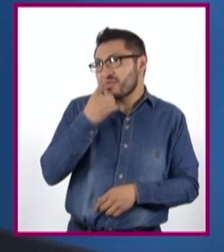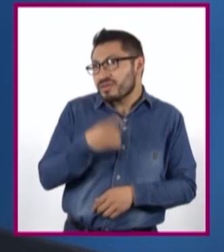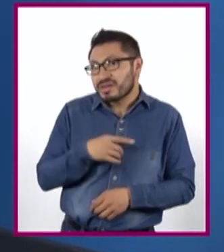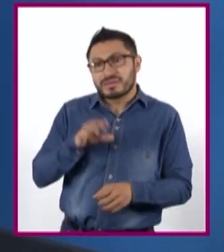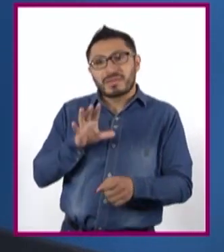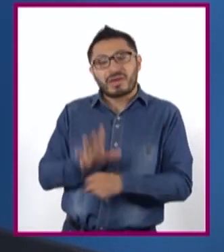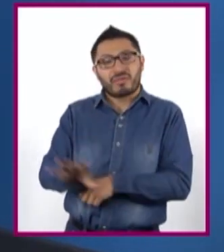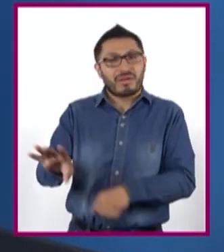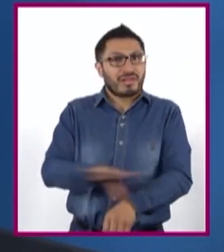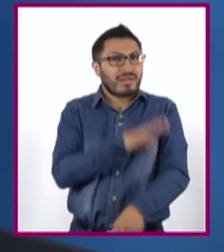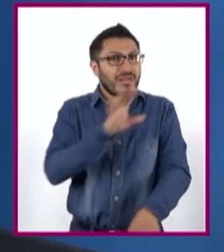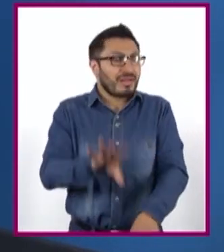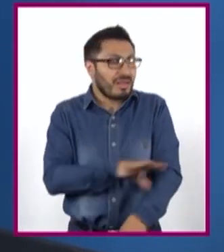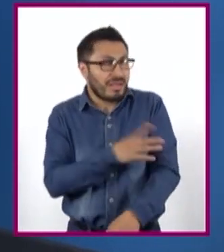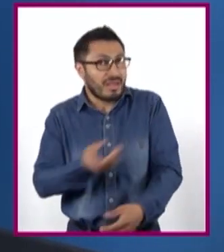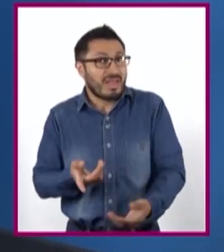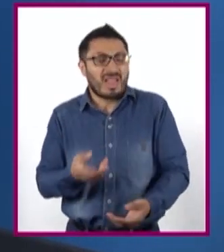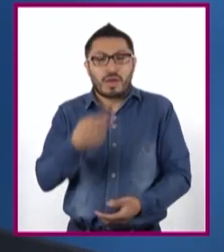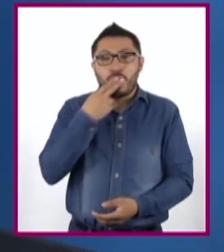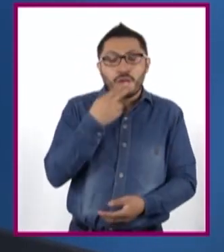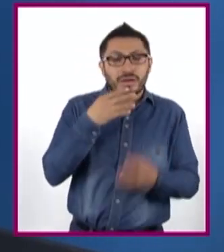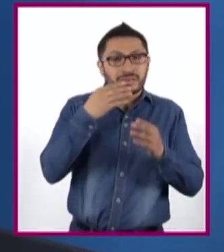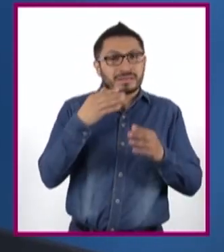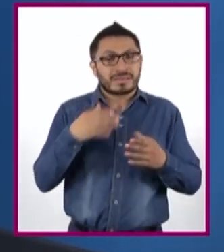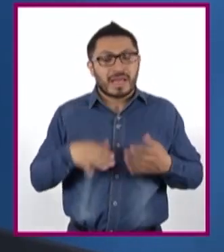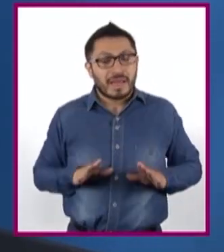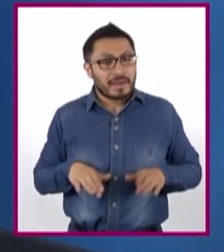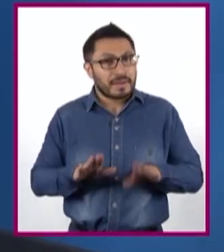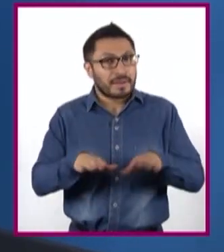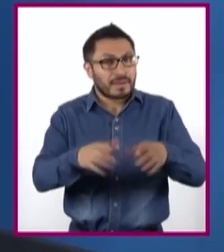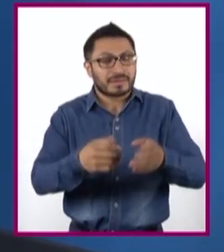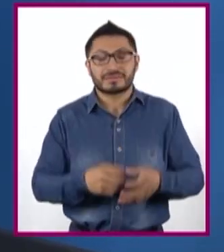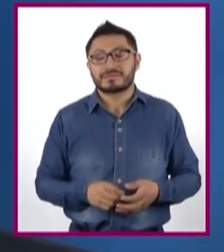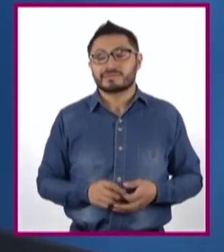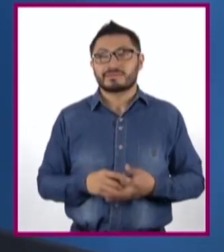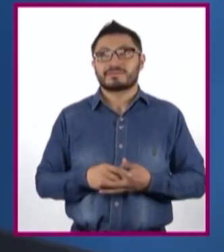tipo de energía utiliza la máquina de coser?